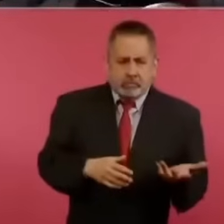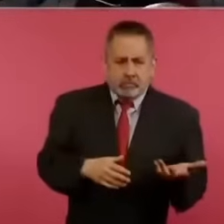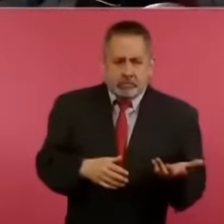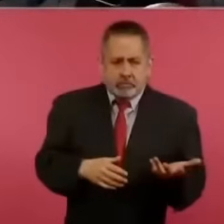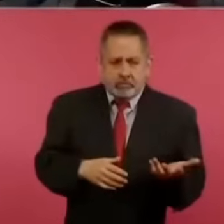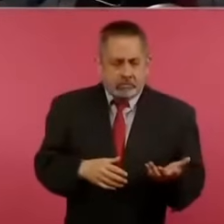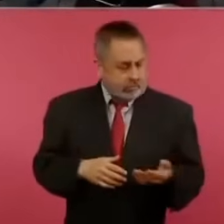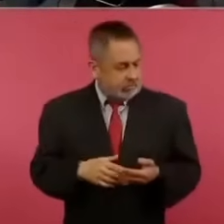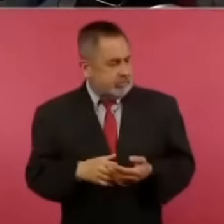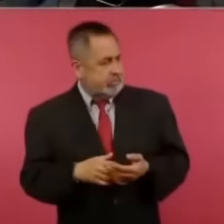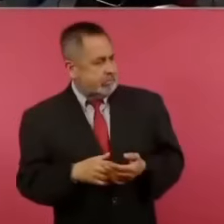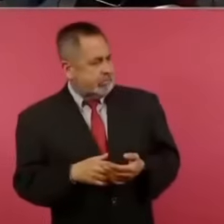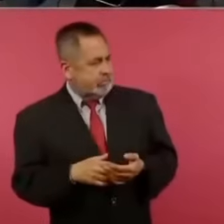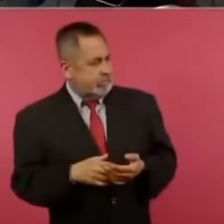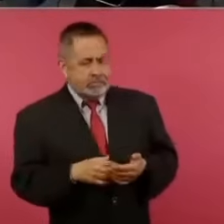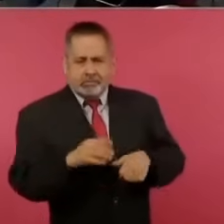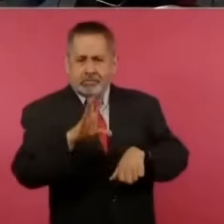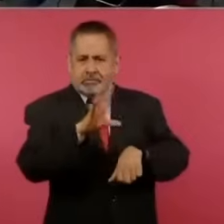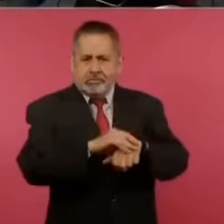la posibilidad de